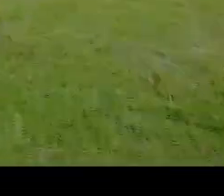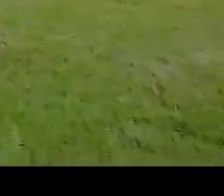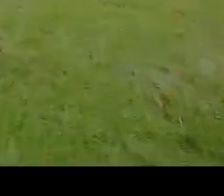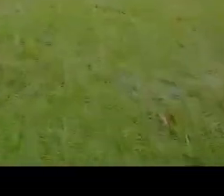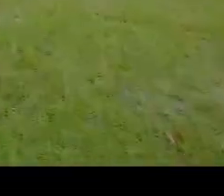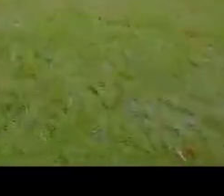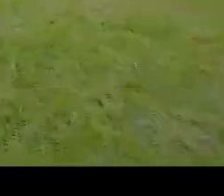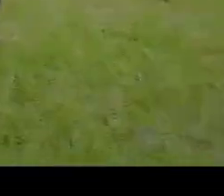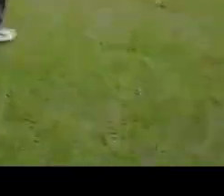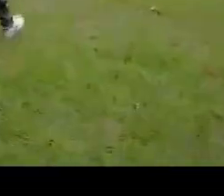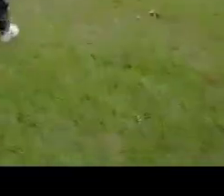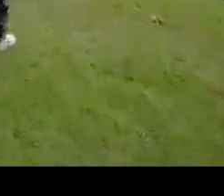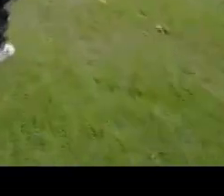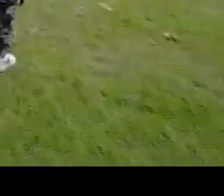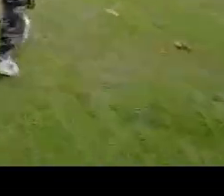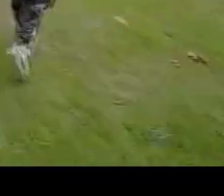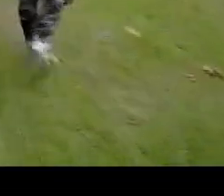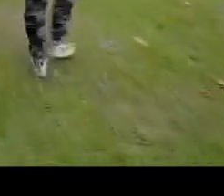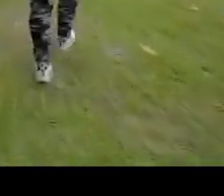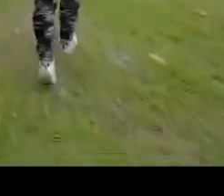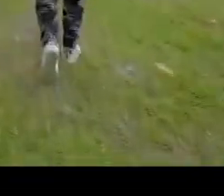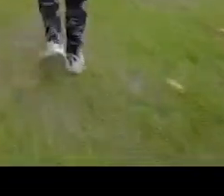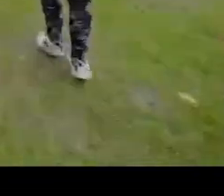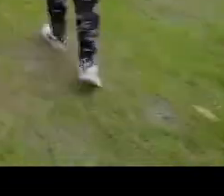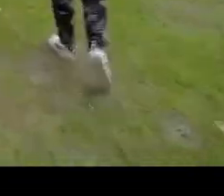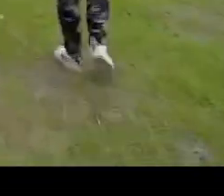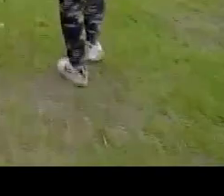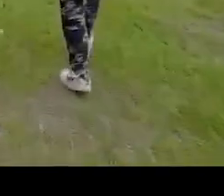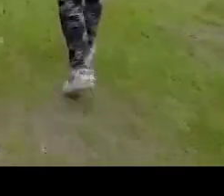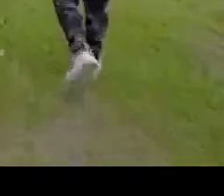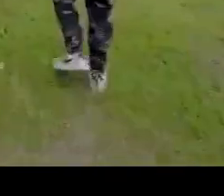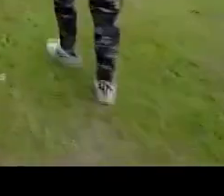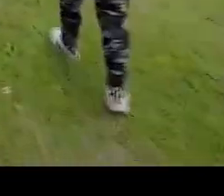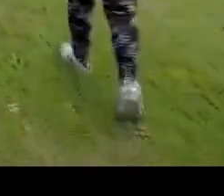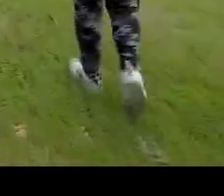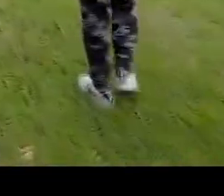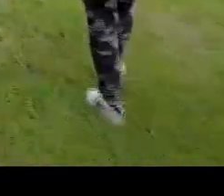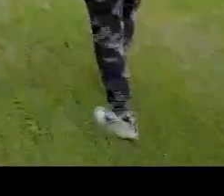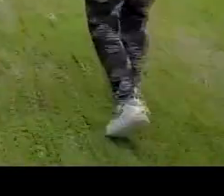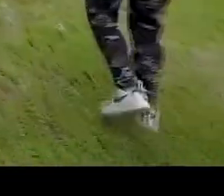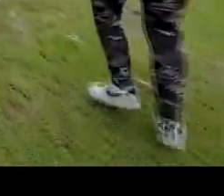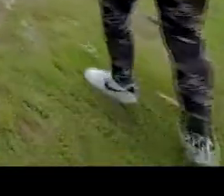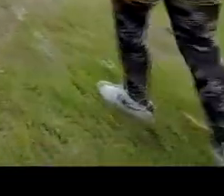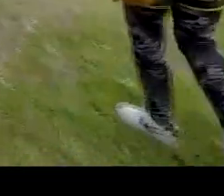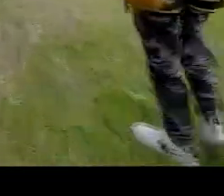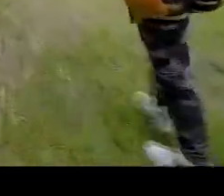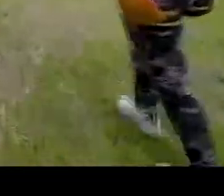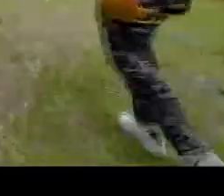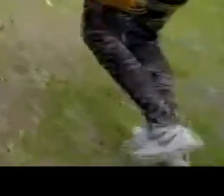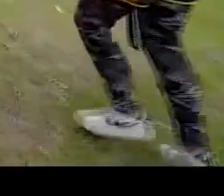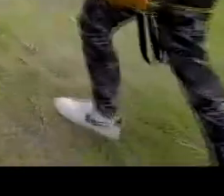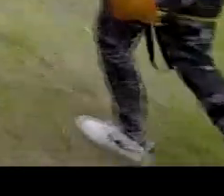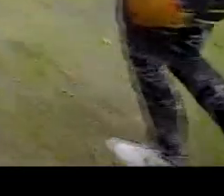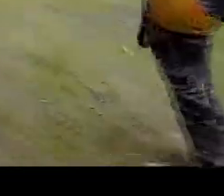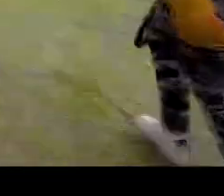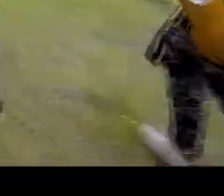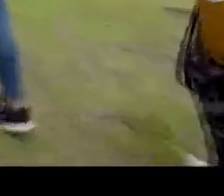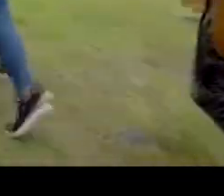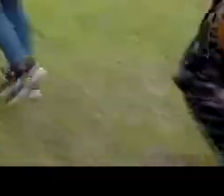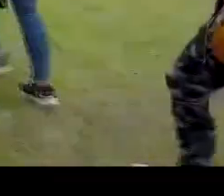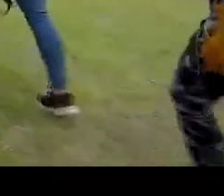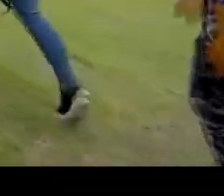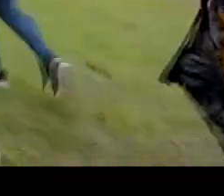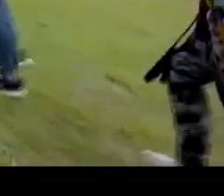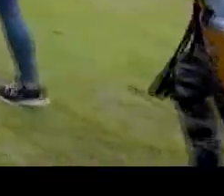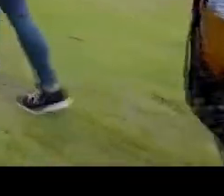tierra y regresaríamos caminando a sacar el centro visitante. Ya en la caminata podemos tener unos 350 metros y